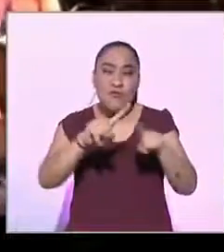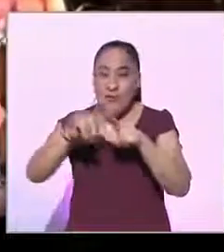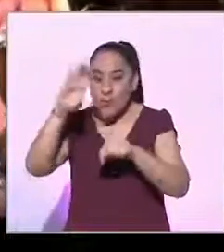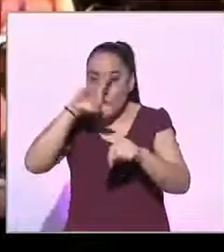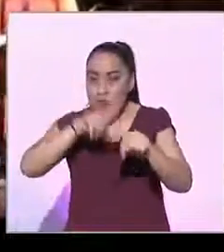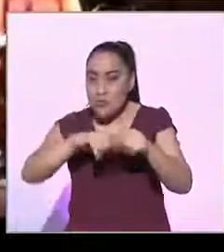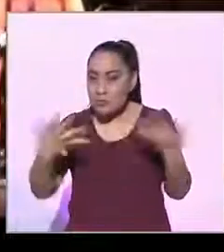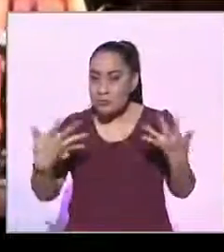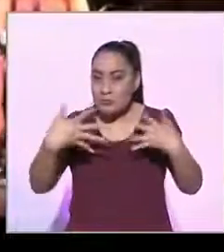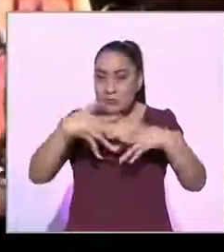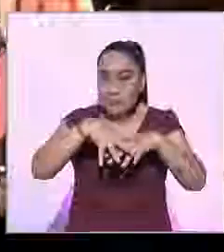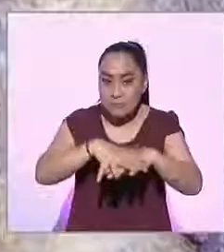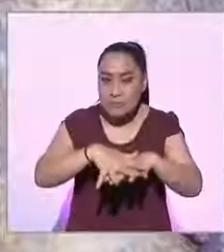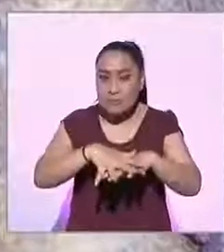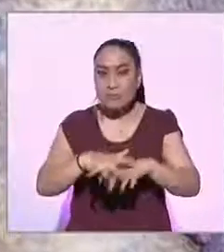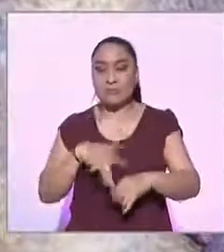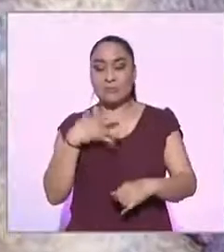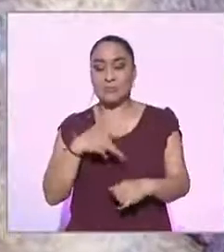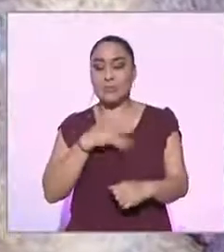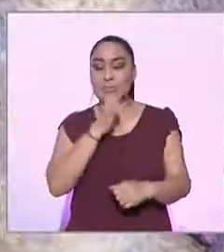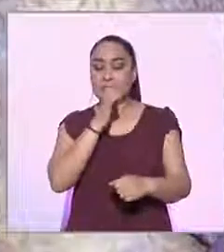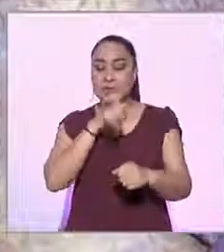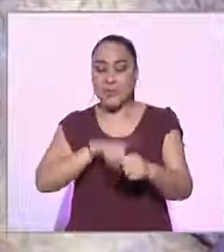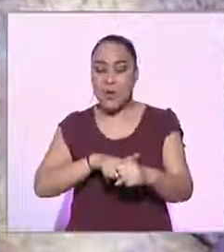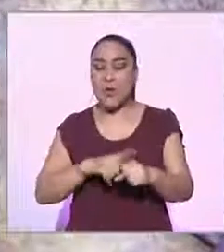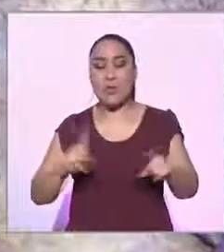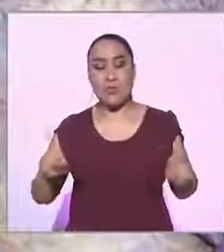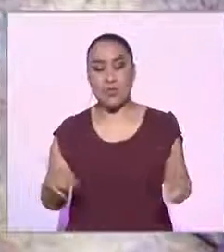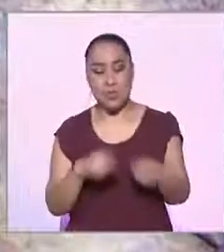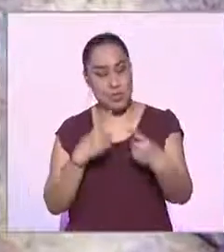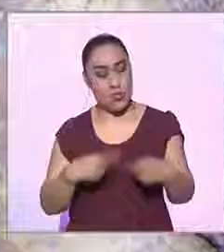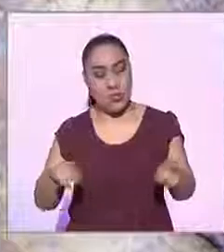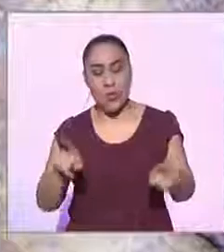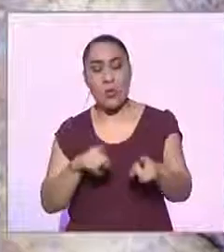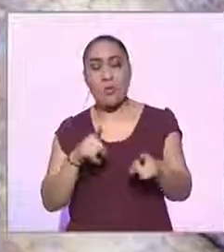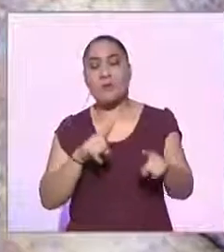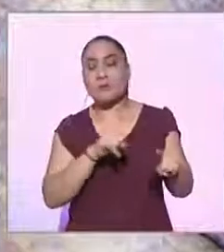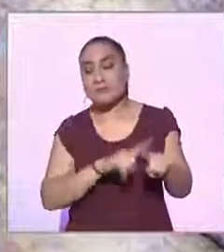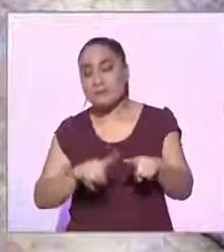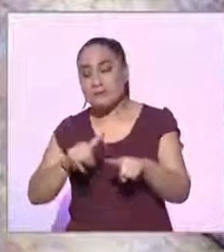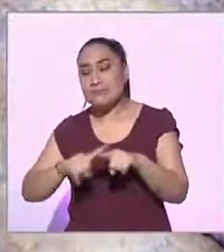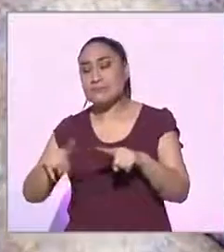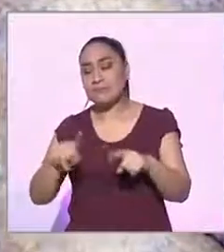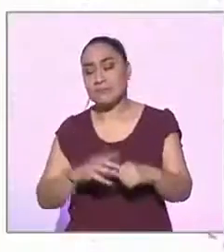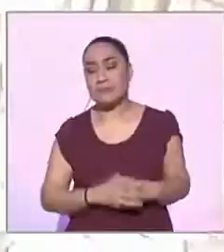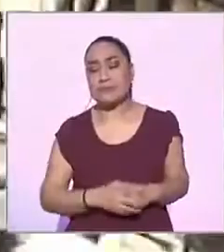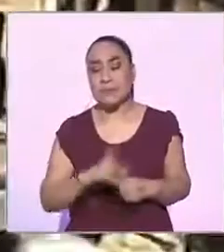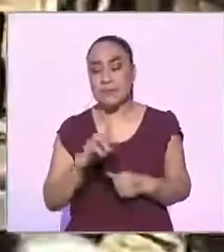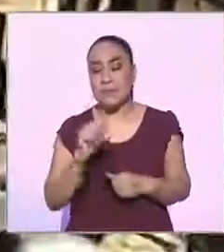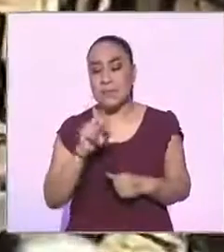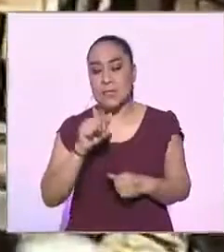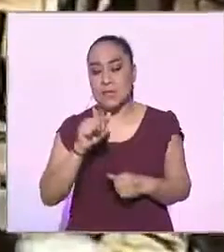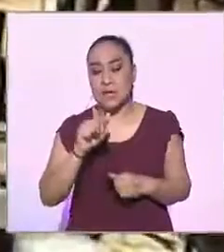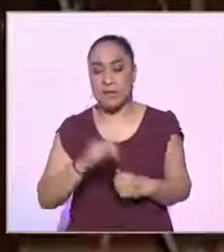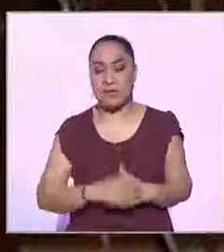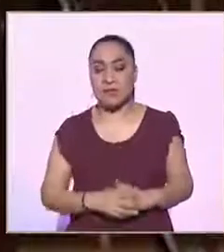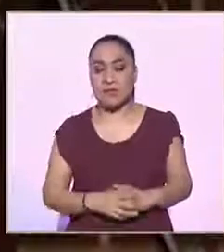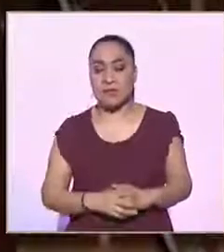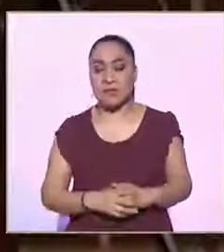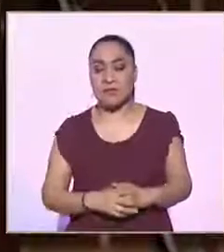culturas, mezcla de espiritualidad, música ritual y ritmos electroacústicos. Rada y... Deja